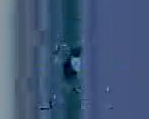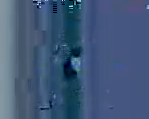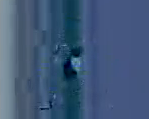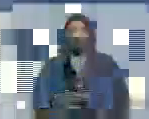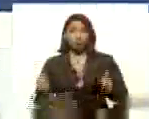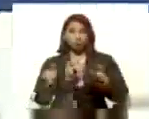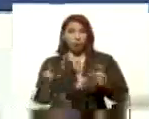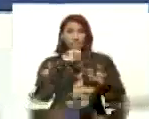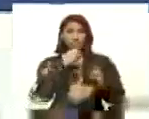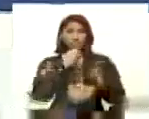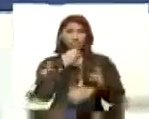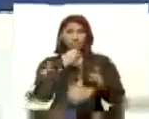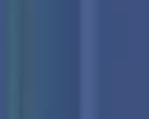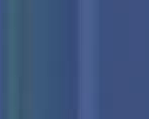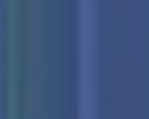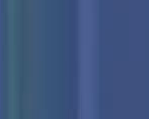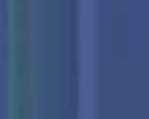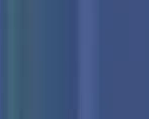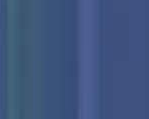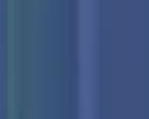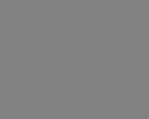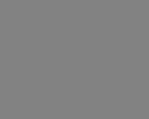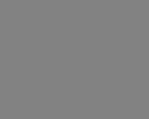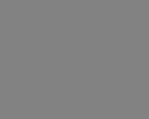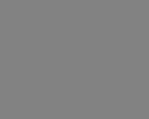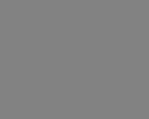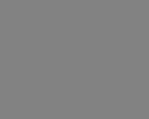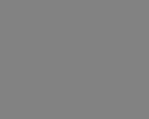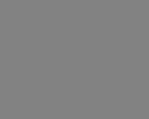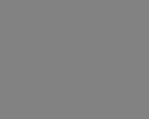la misión joven del barrio, la misión